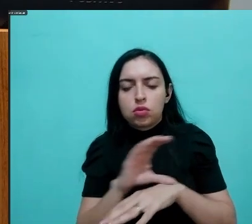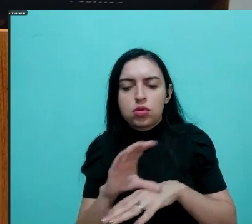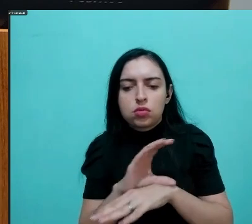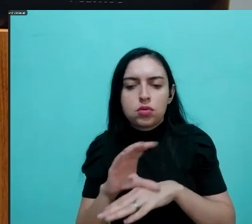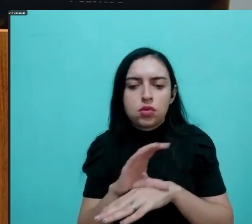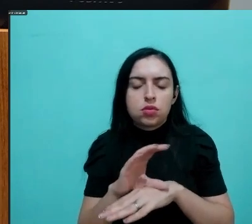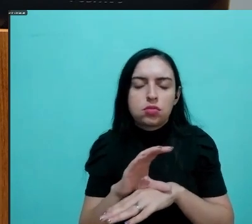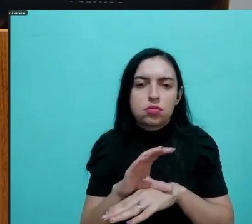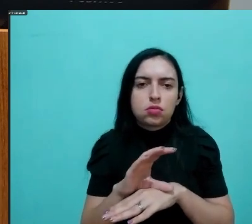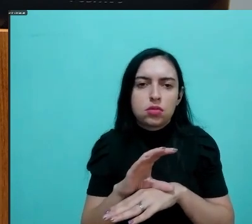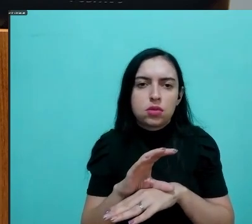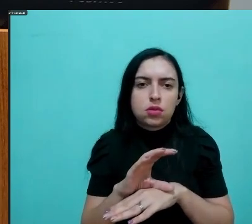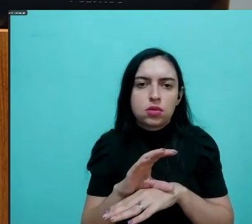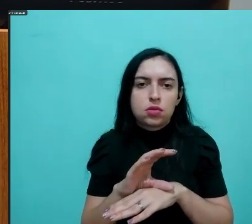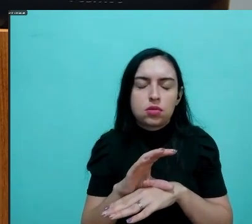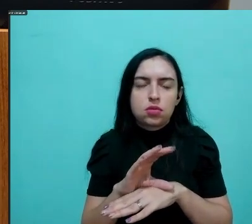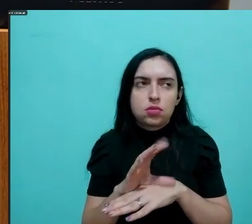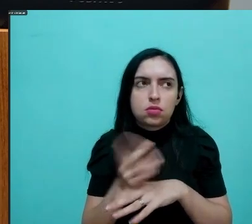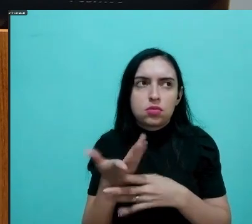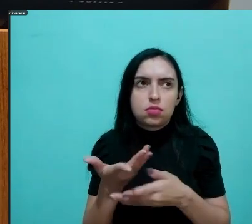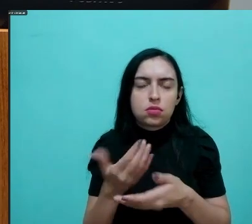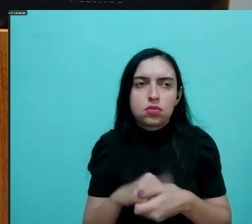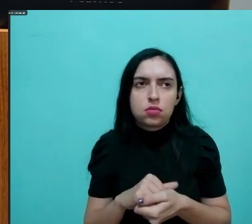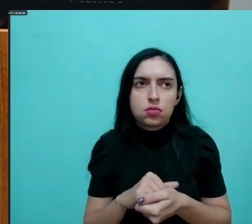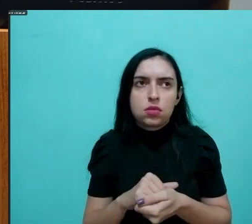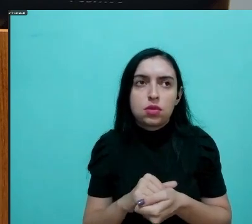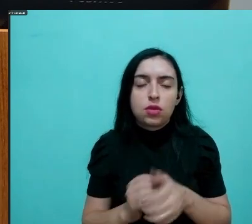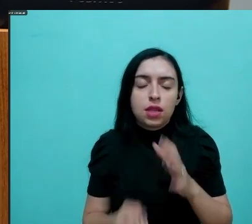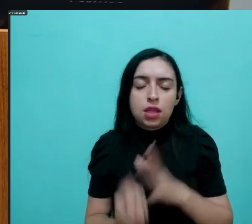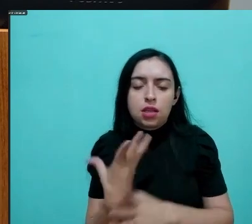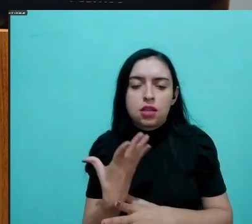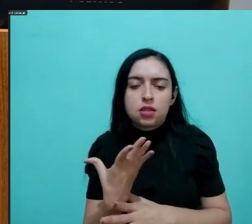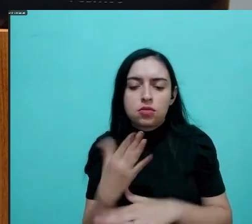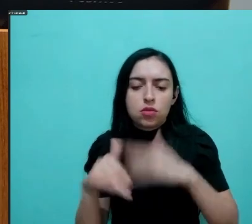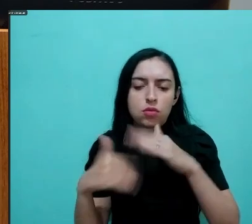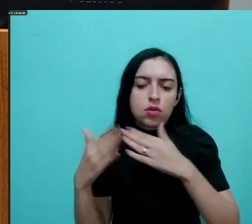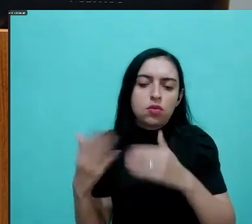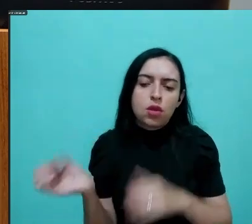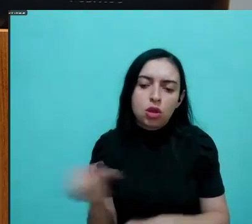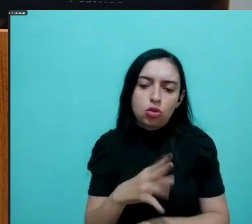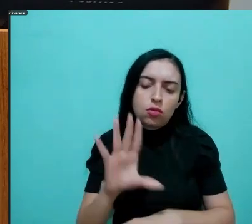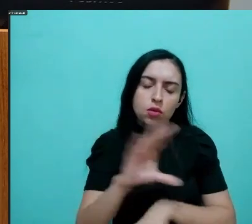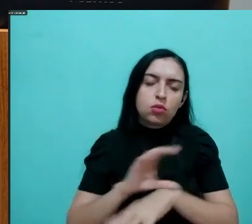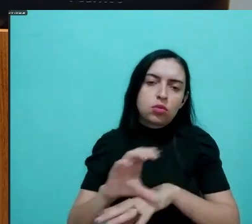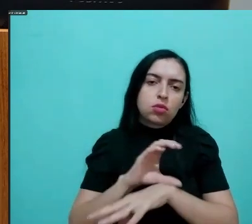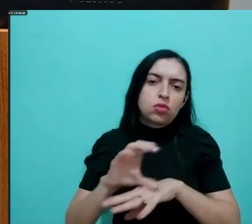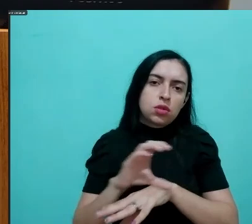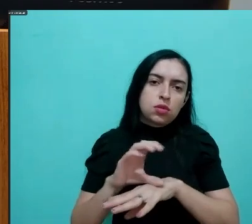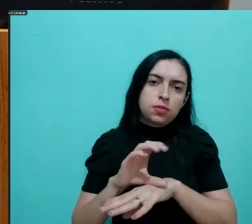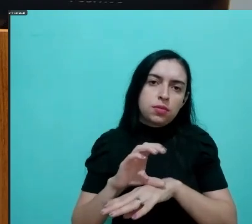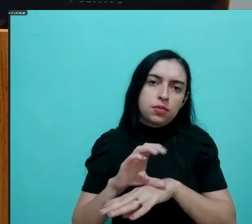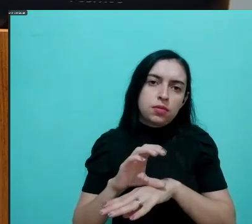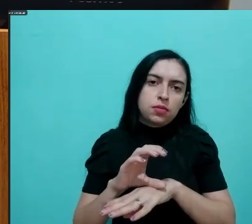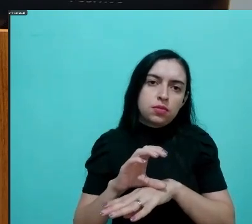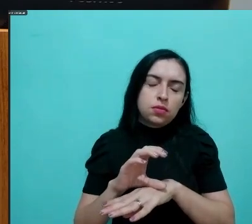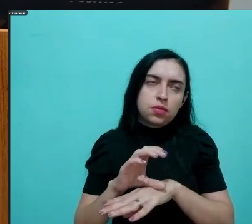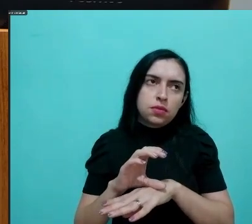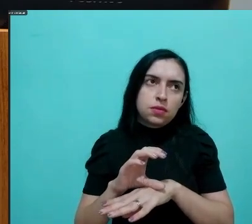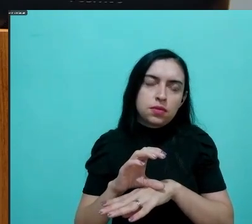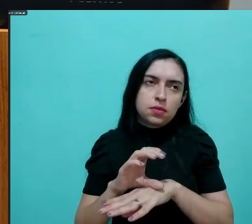de Vichy son la elaboración progresiva de una nueva constitución. Sin embargo, en